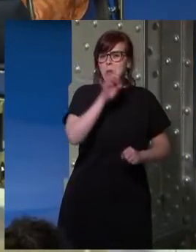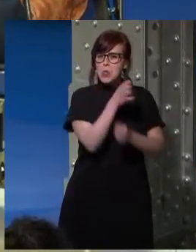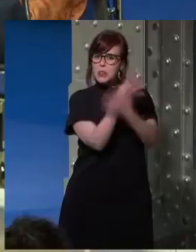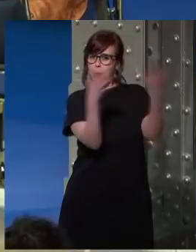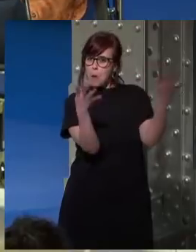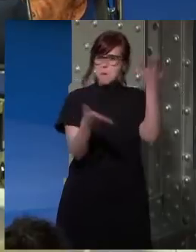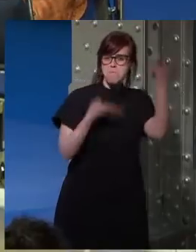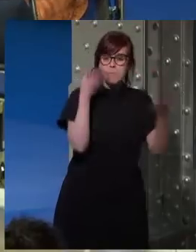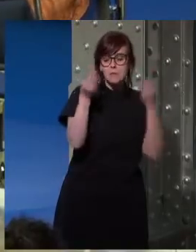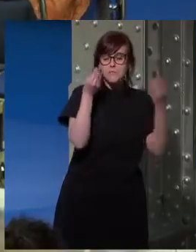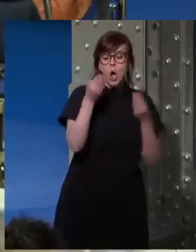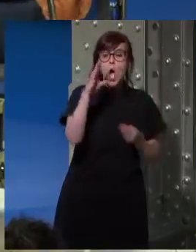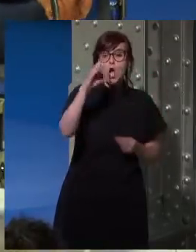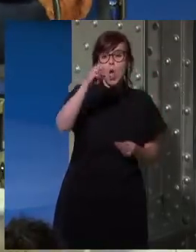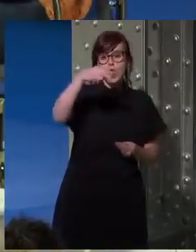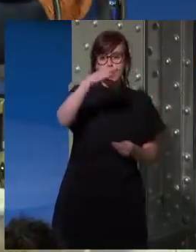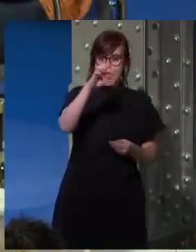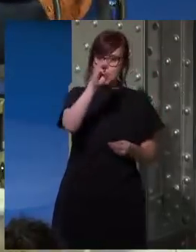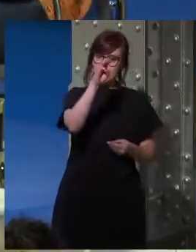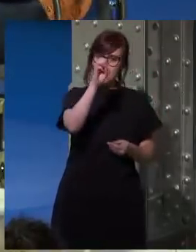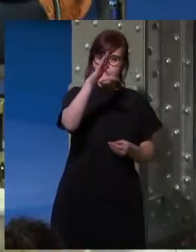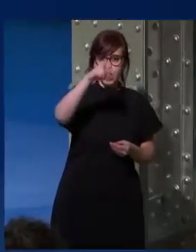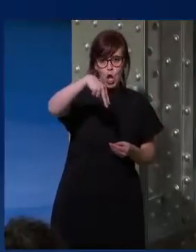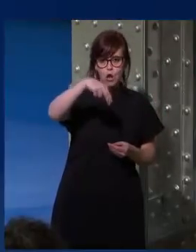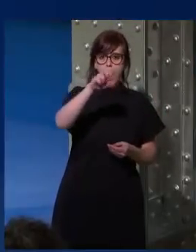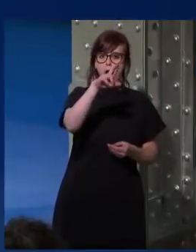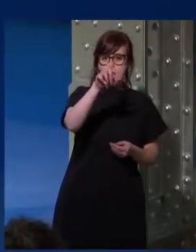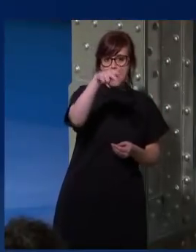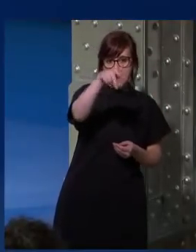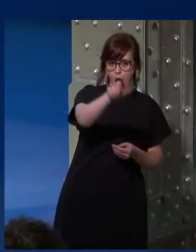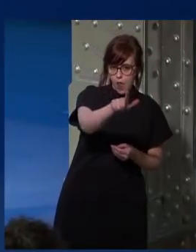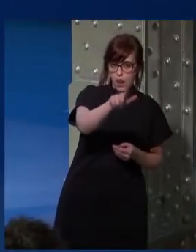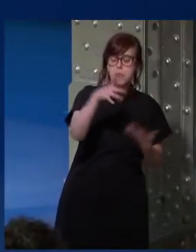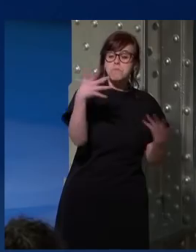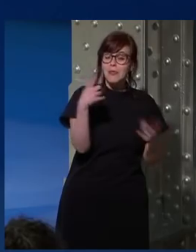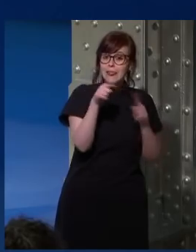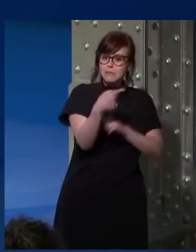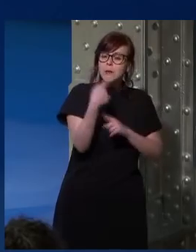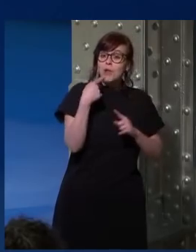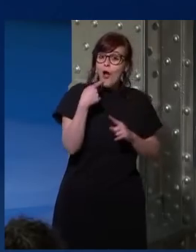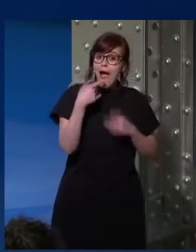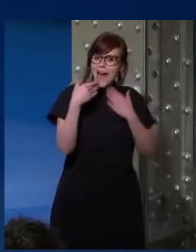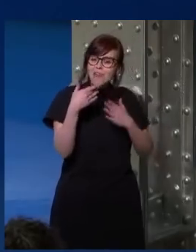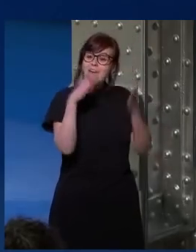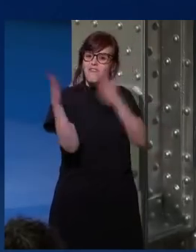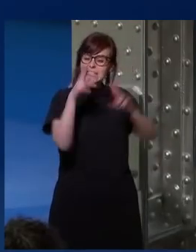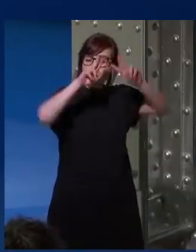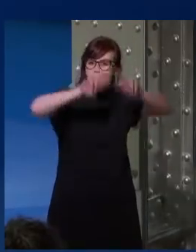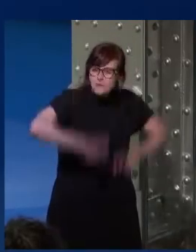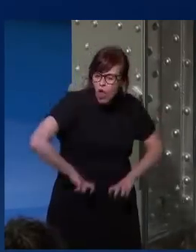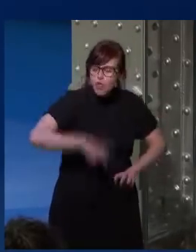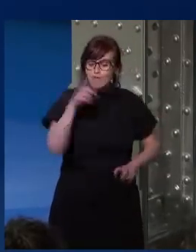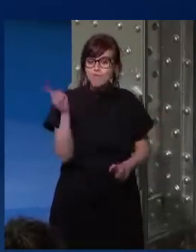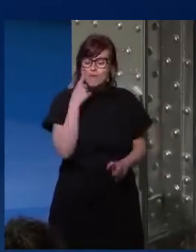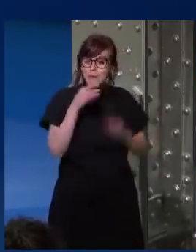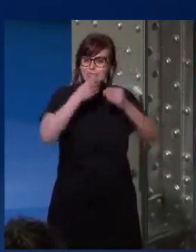a empezar con Concepción Arenal. Y a partir de ahí, ¿qué pasa? Que hay una fase de investigación que seguramente es la más interesante de todas, porque te sumerges de